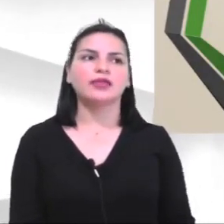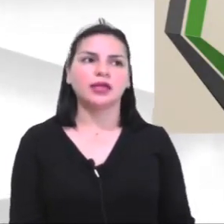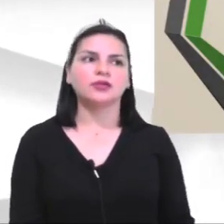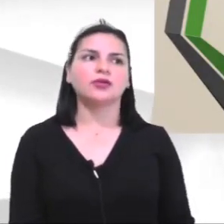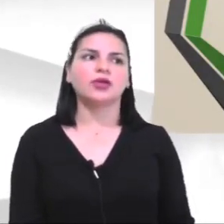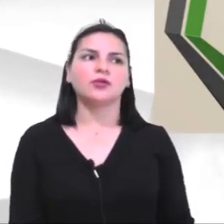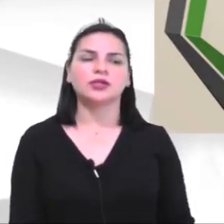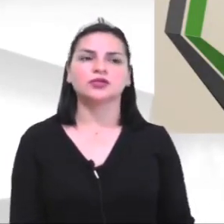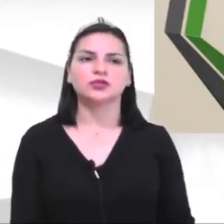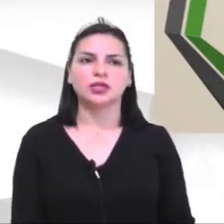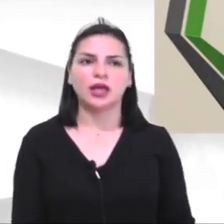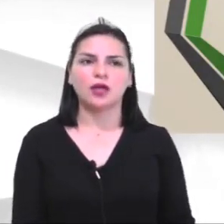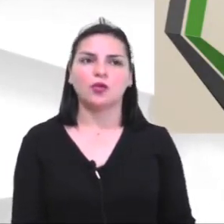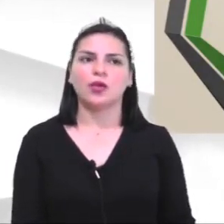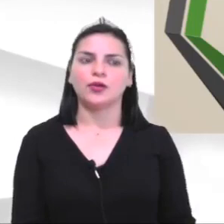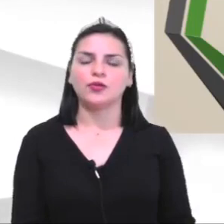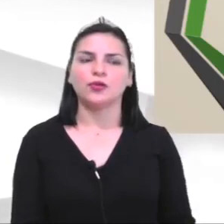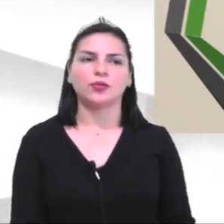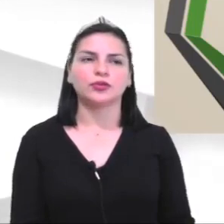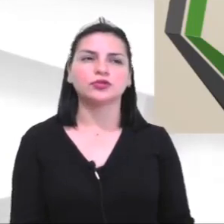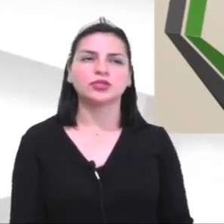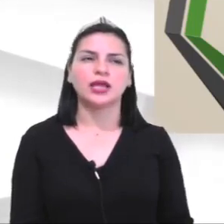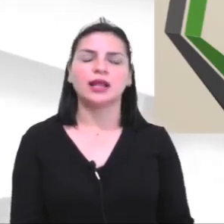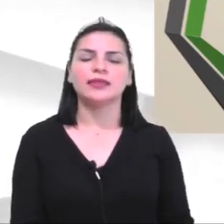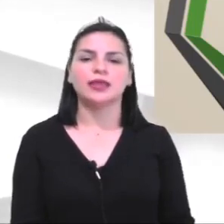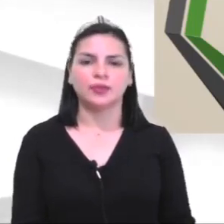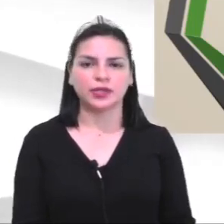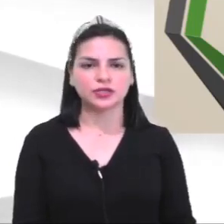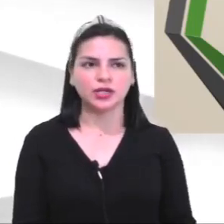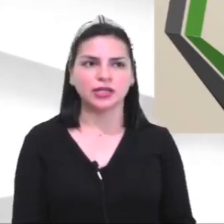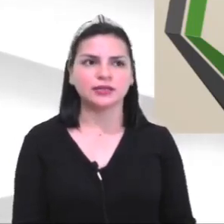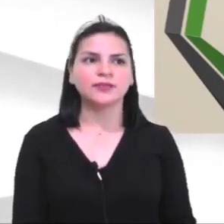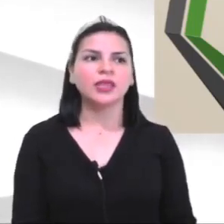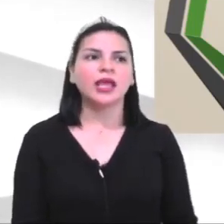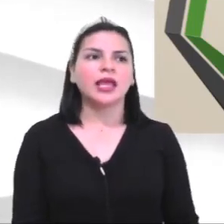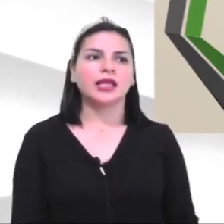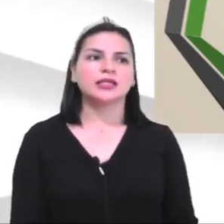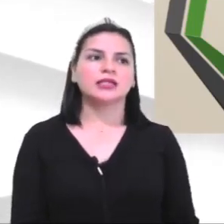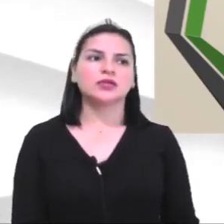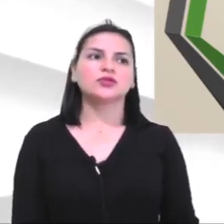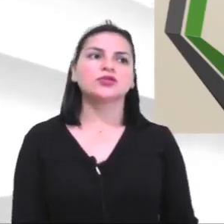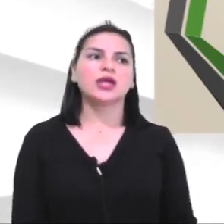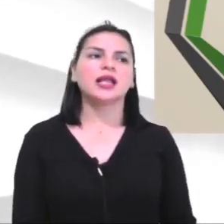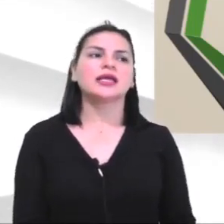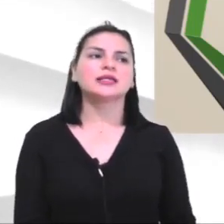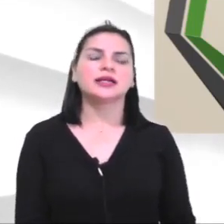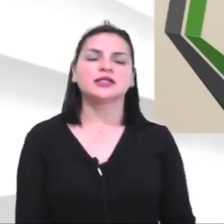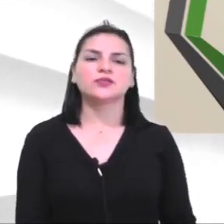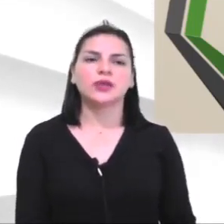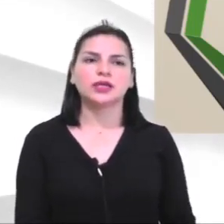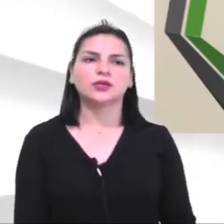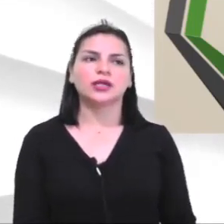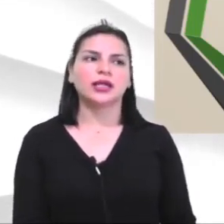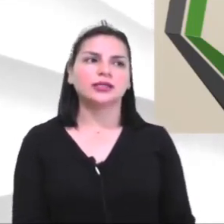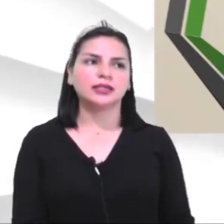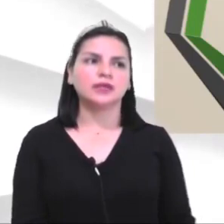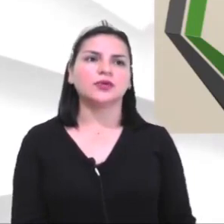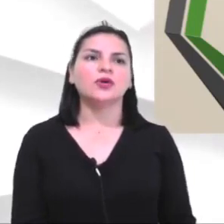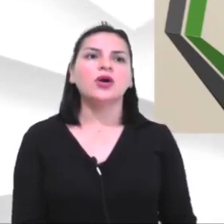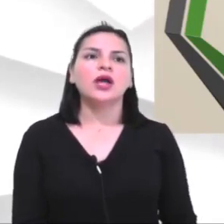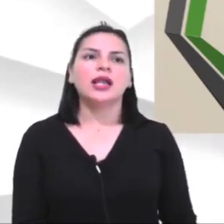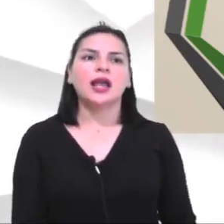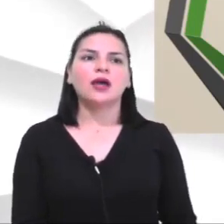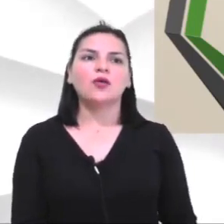ocupa dentro de una sociedad o en un grupo social de personas. El estatus social es el respeto